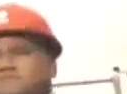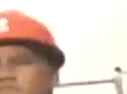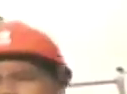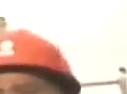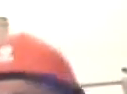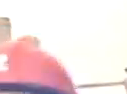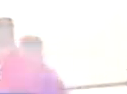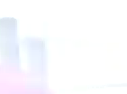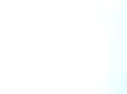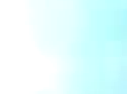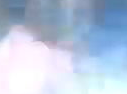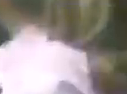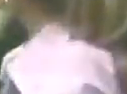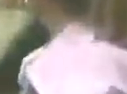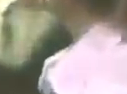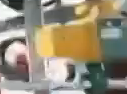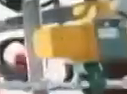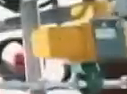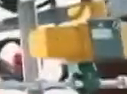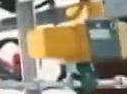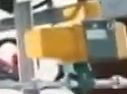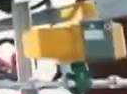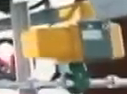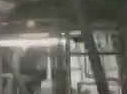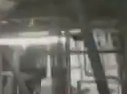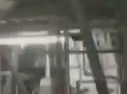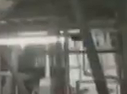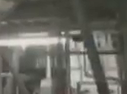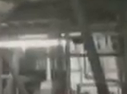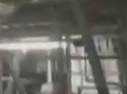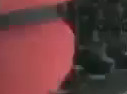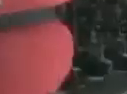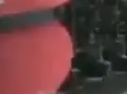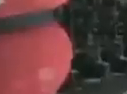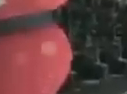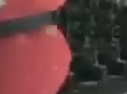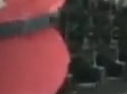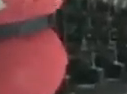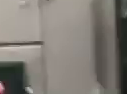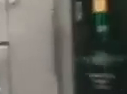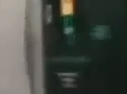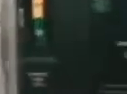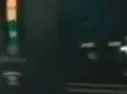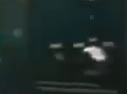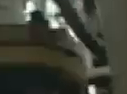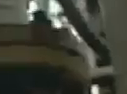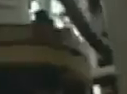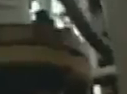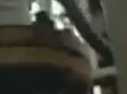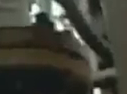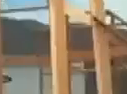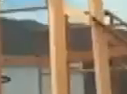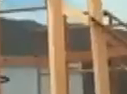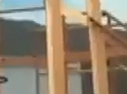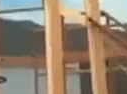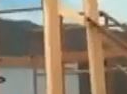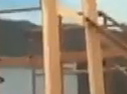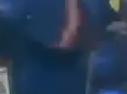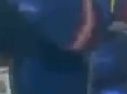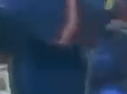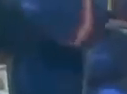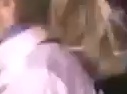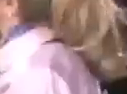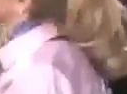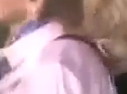La columna vertebral de la patria para conquistar el futuro son los trabajadores y trabajadoras. ¡Hasta la victoria siempre! ¡Que